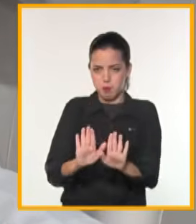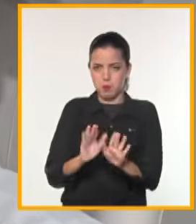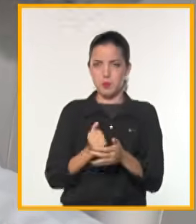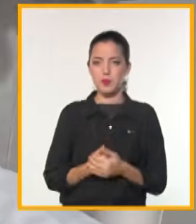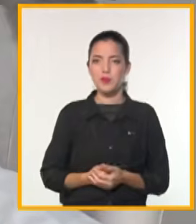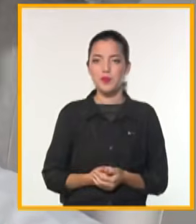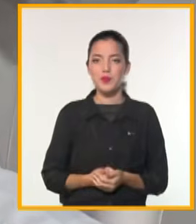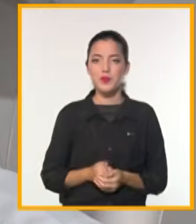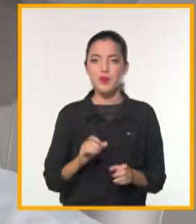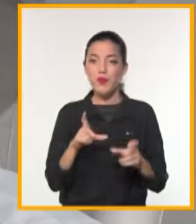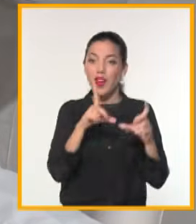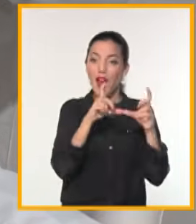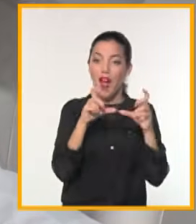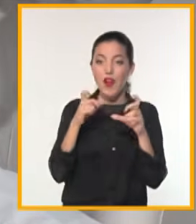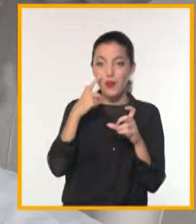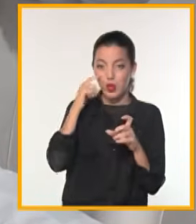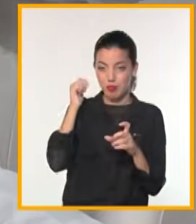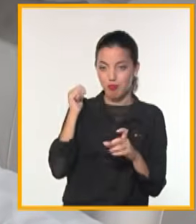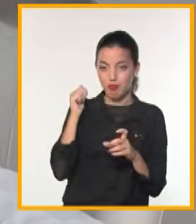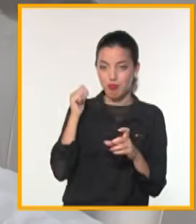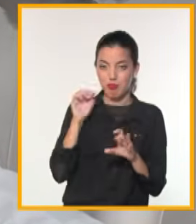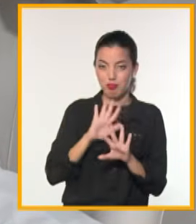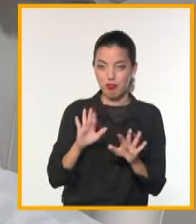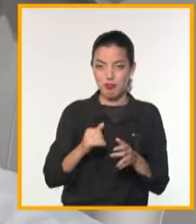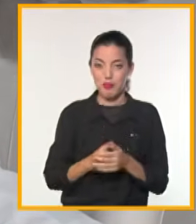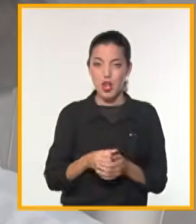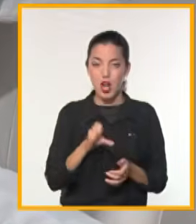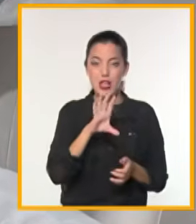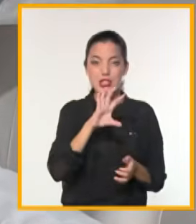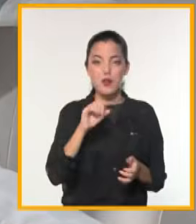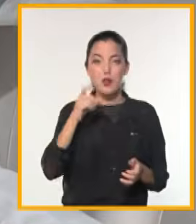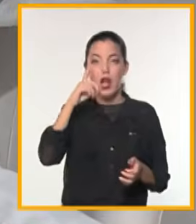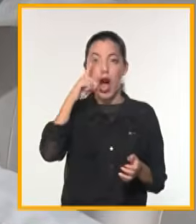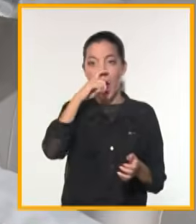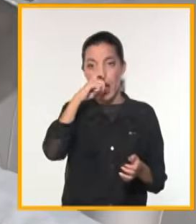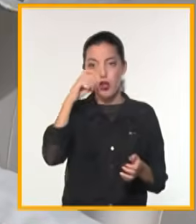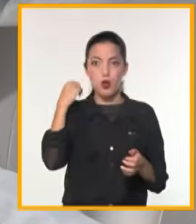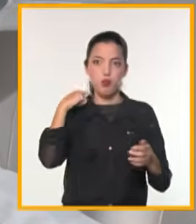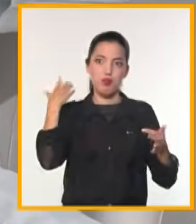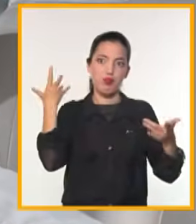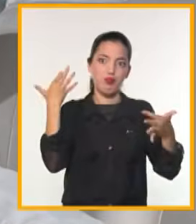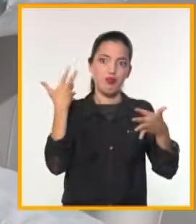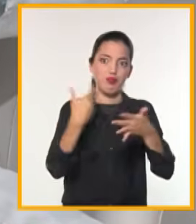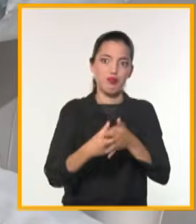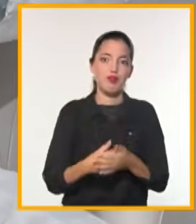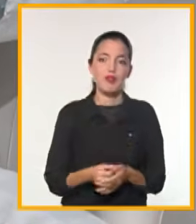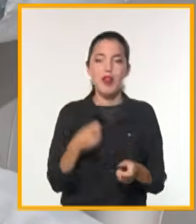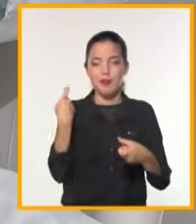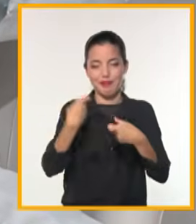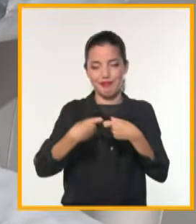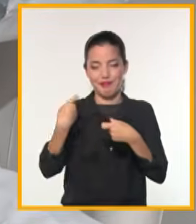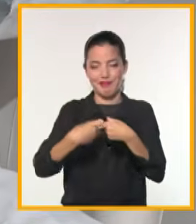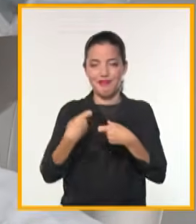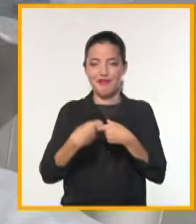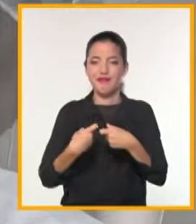ahí era de los 50 años de su matrimonio, pues